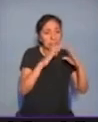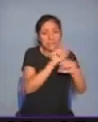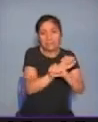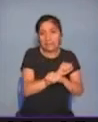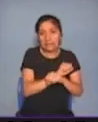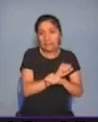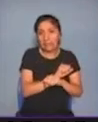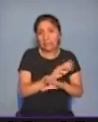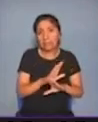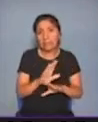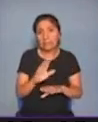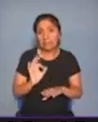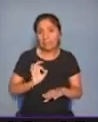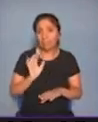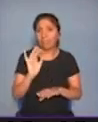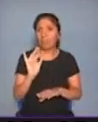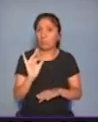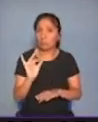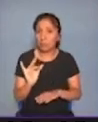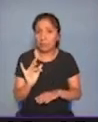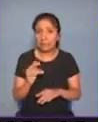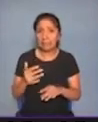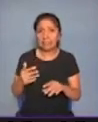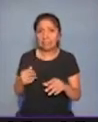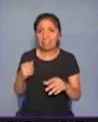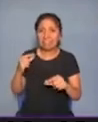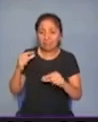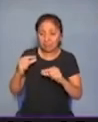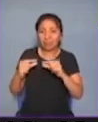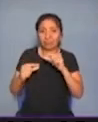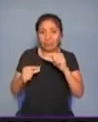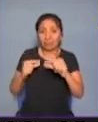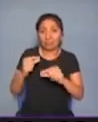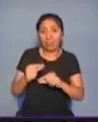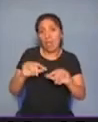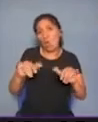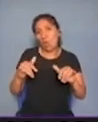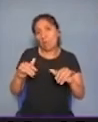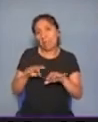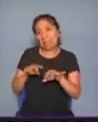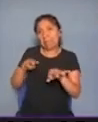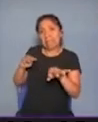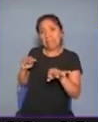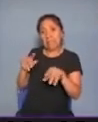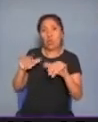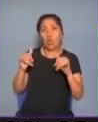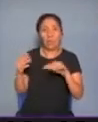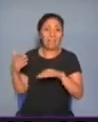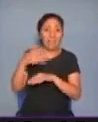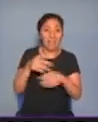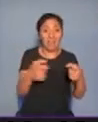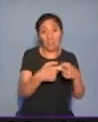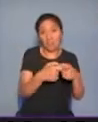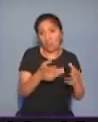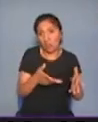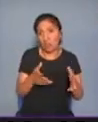fue un año muy difícil y de mucho retroceso por ahí para para los chicos que asisten a la institución para